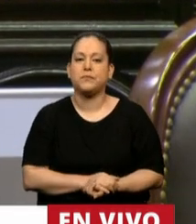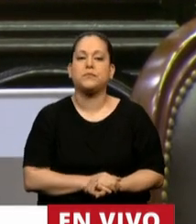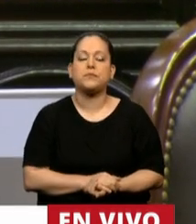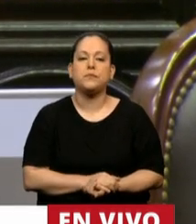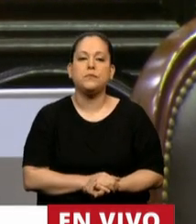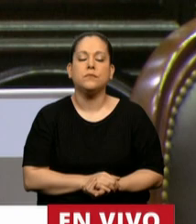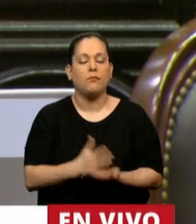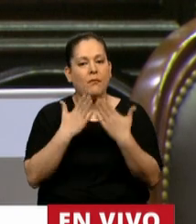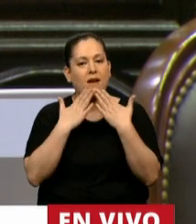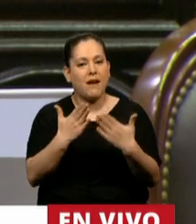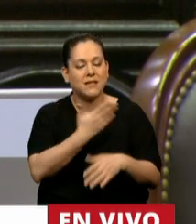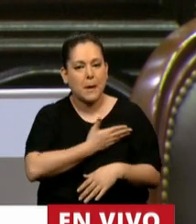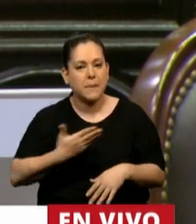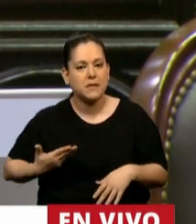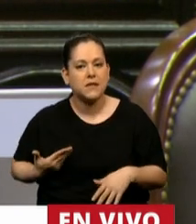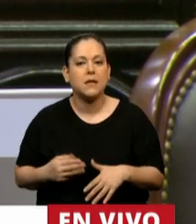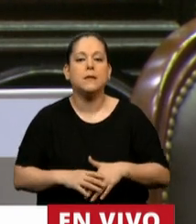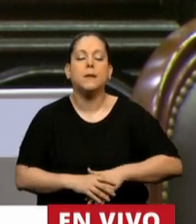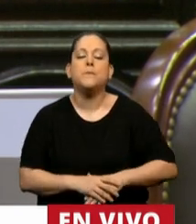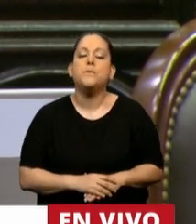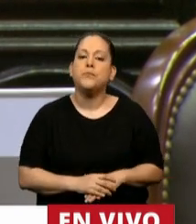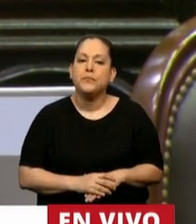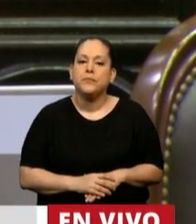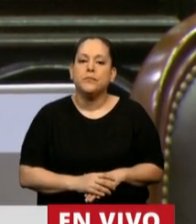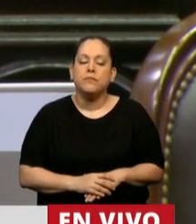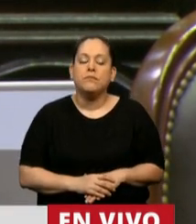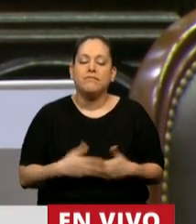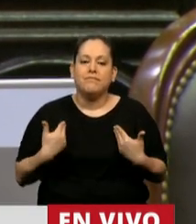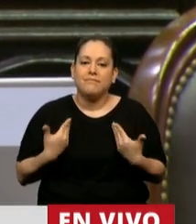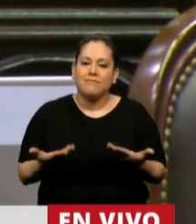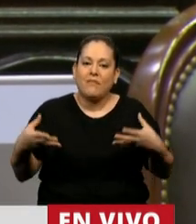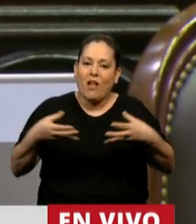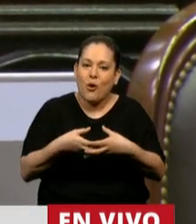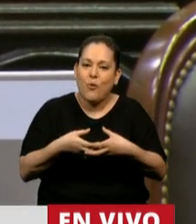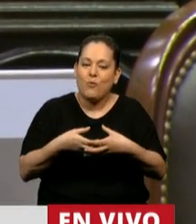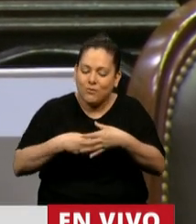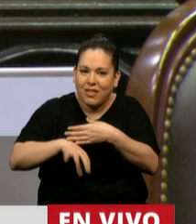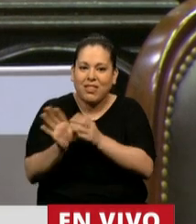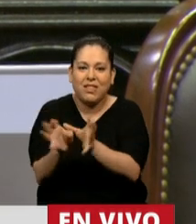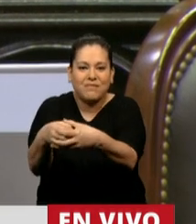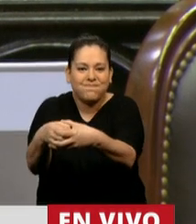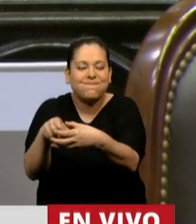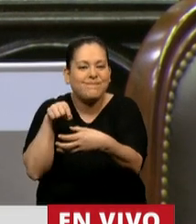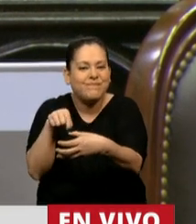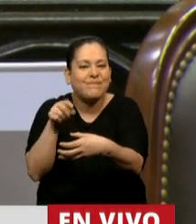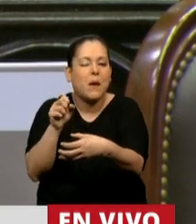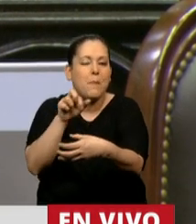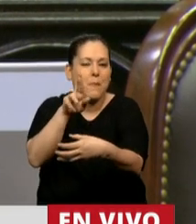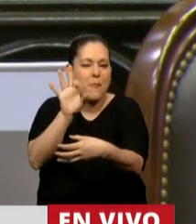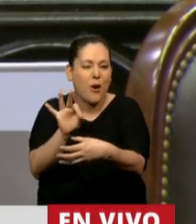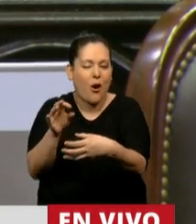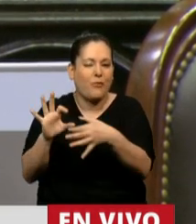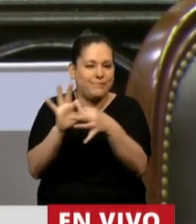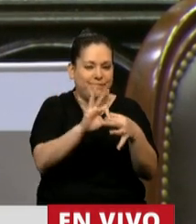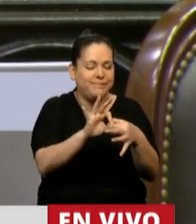esté Gracias presidente en nombre de nuestro interbloque y especialmente del bloque Pro queremos